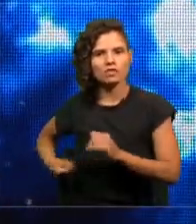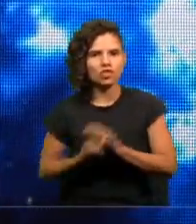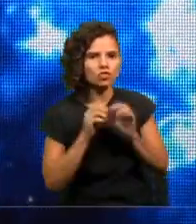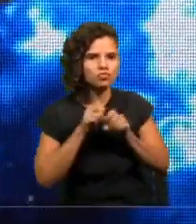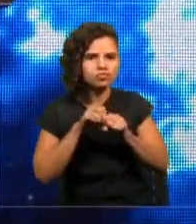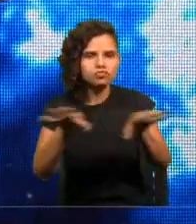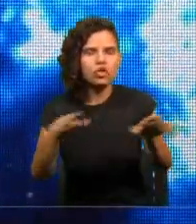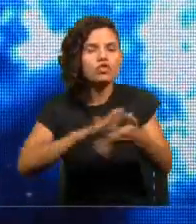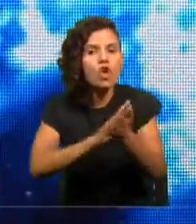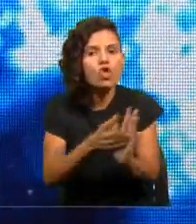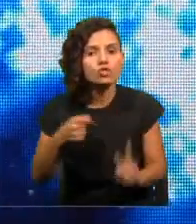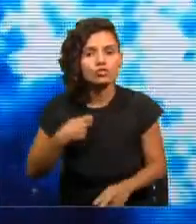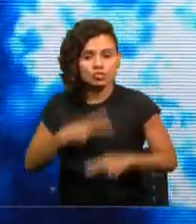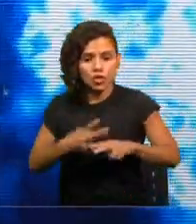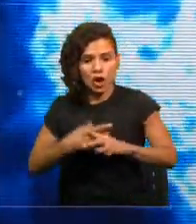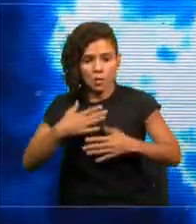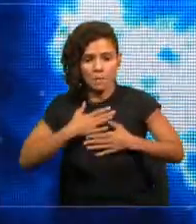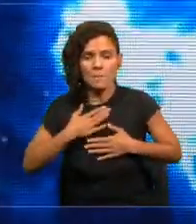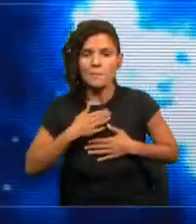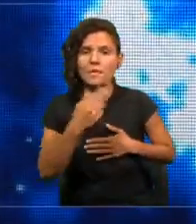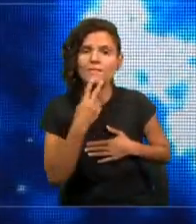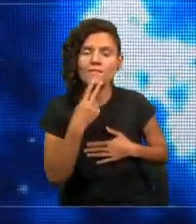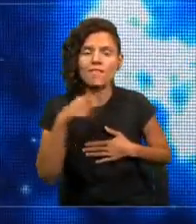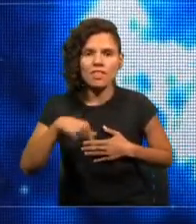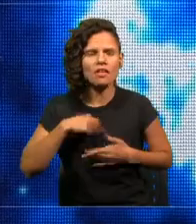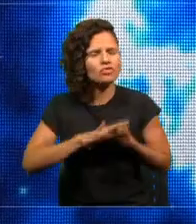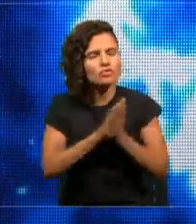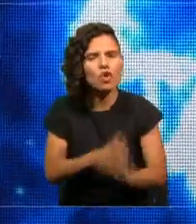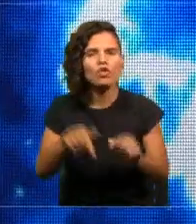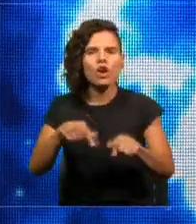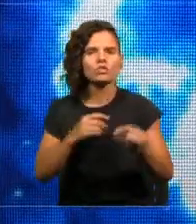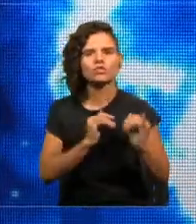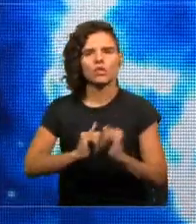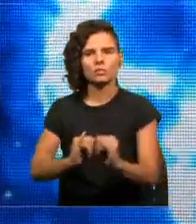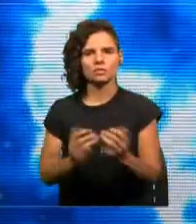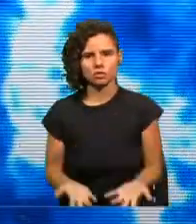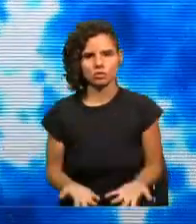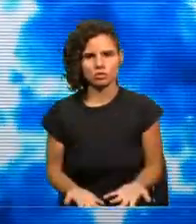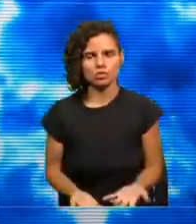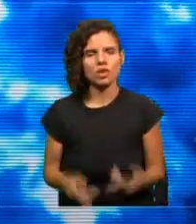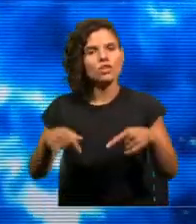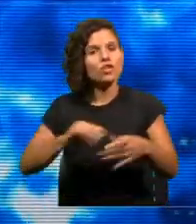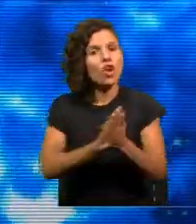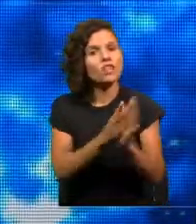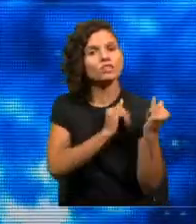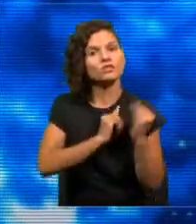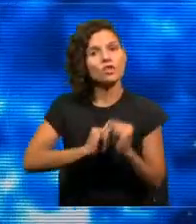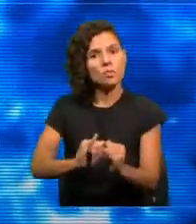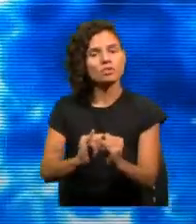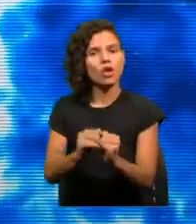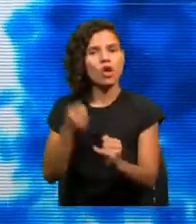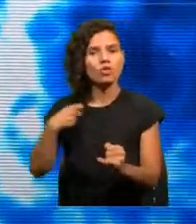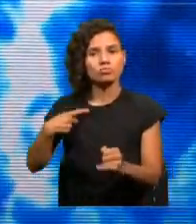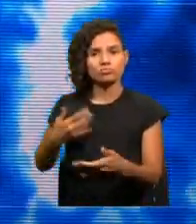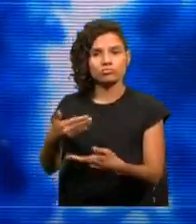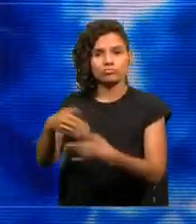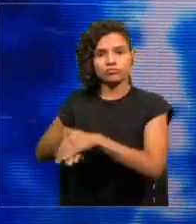emanan día a día ese es un dato y esos datos se van recopilando